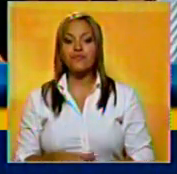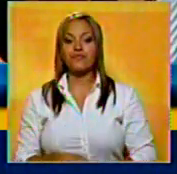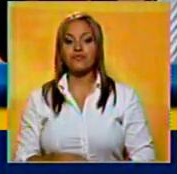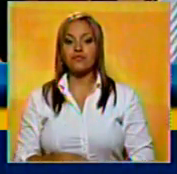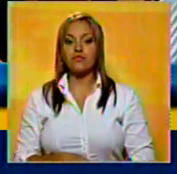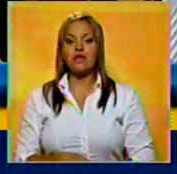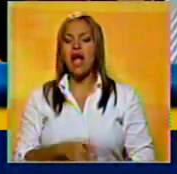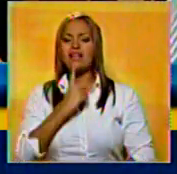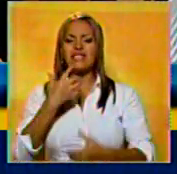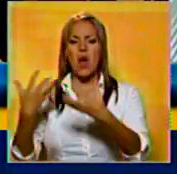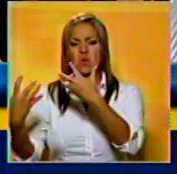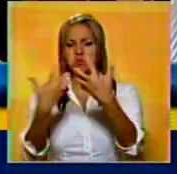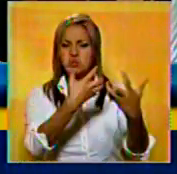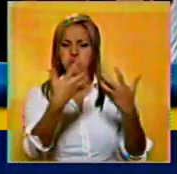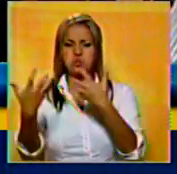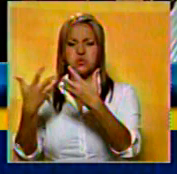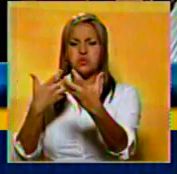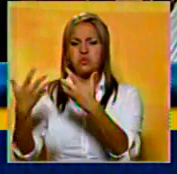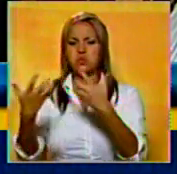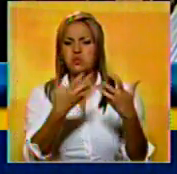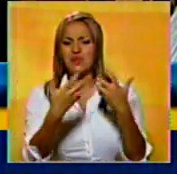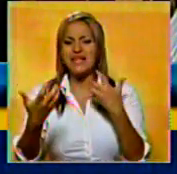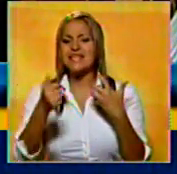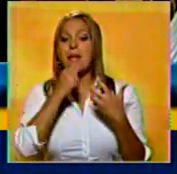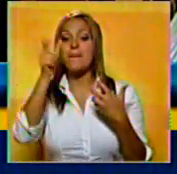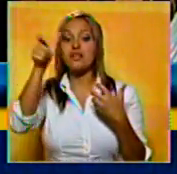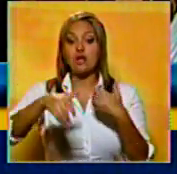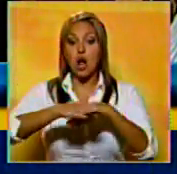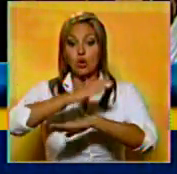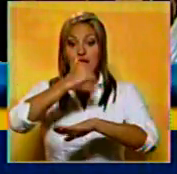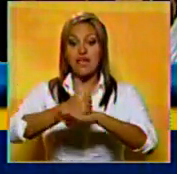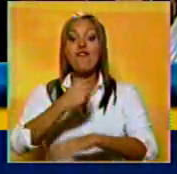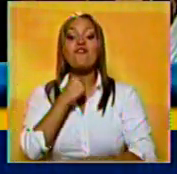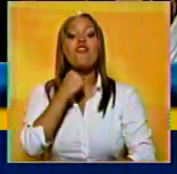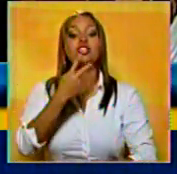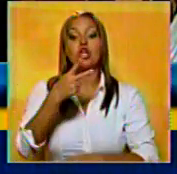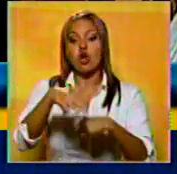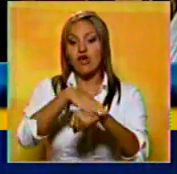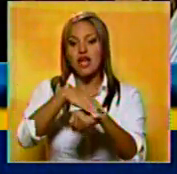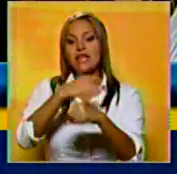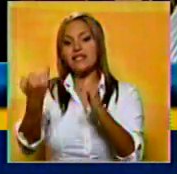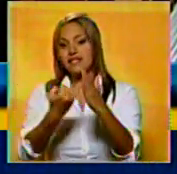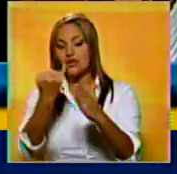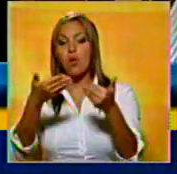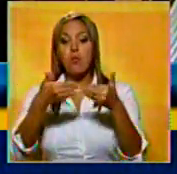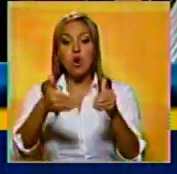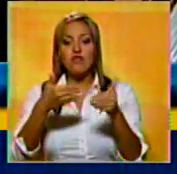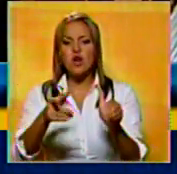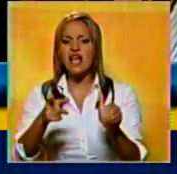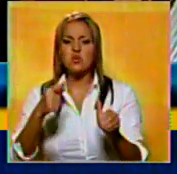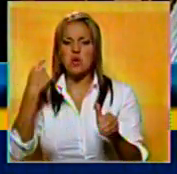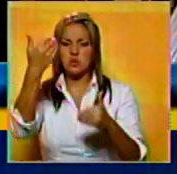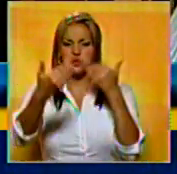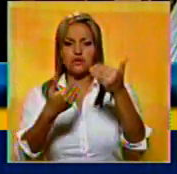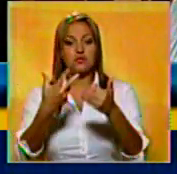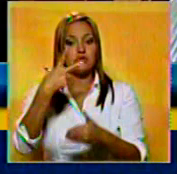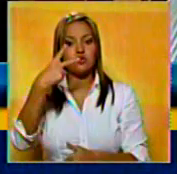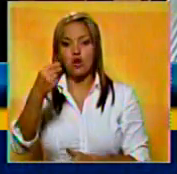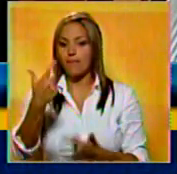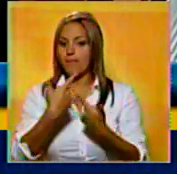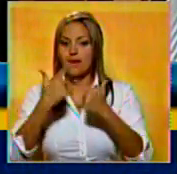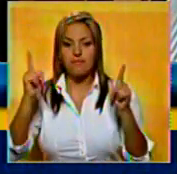la confrontación desde los voceros del gobierno y de las instituciones públicas sea lo que marque la pauta. Yo creo